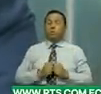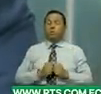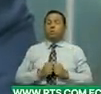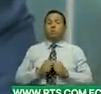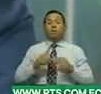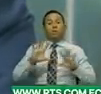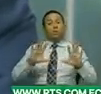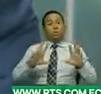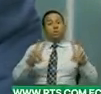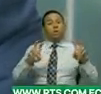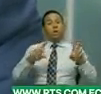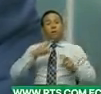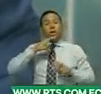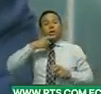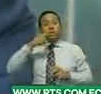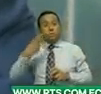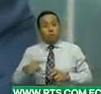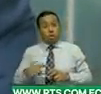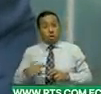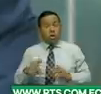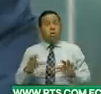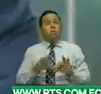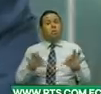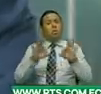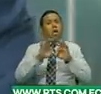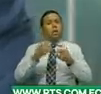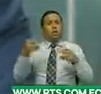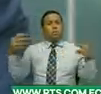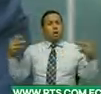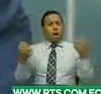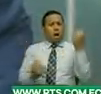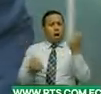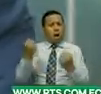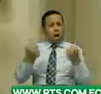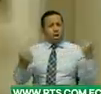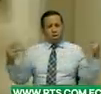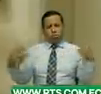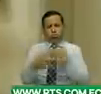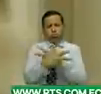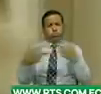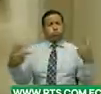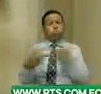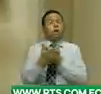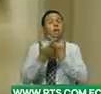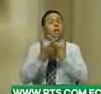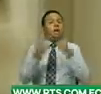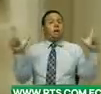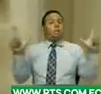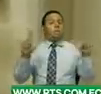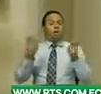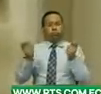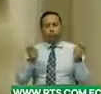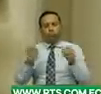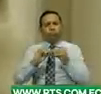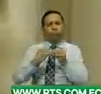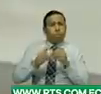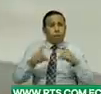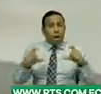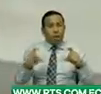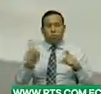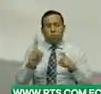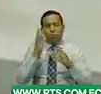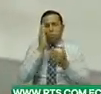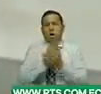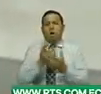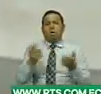libre movilidad en la red vial estatal, es decir, en las carreteras ecuatorianas. Las autoridades gubernamentales esperan que pronto los